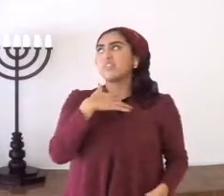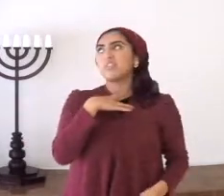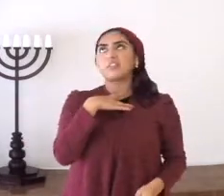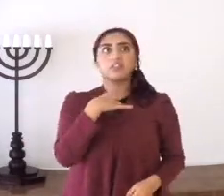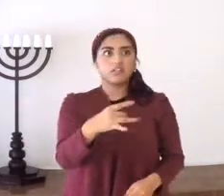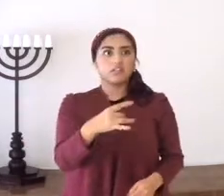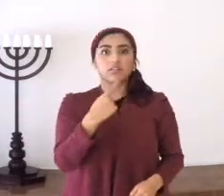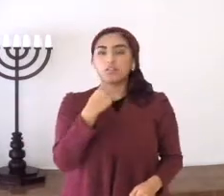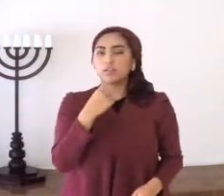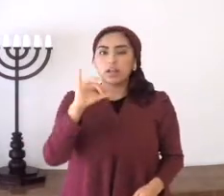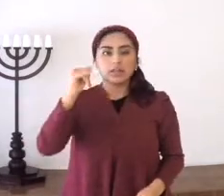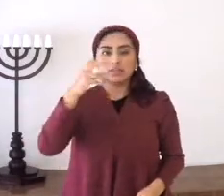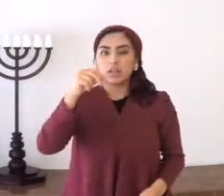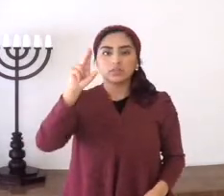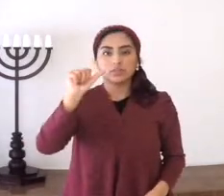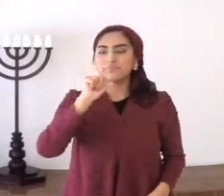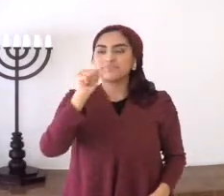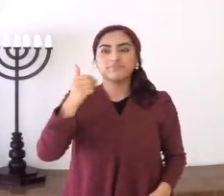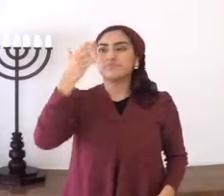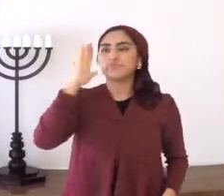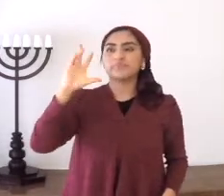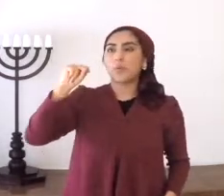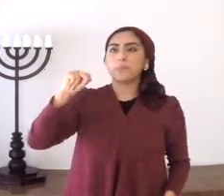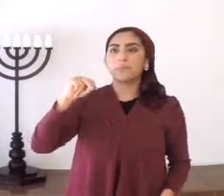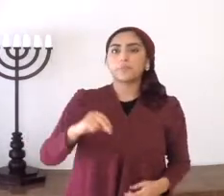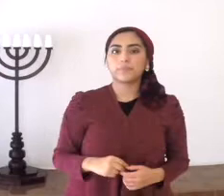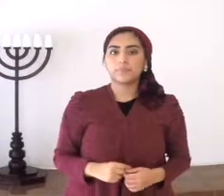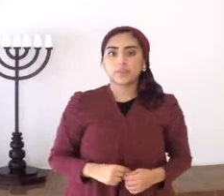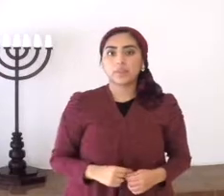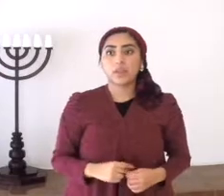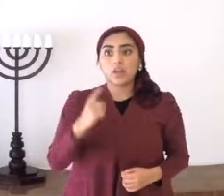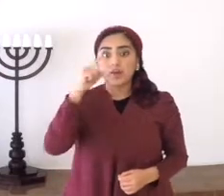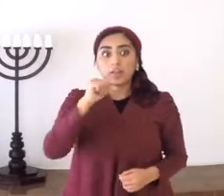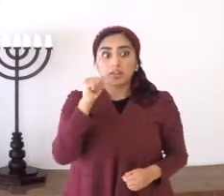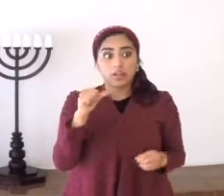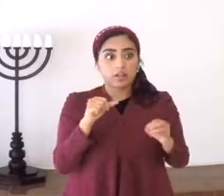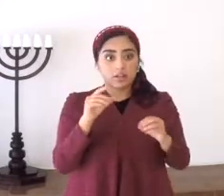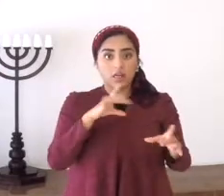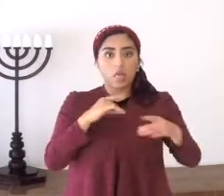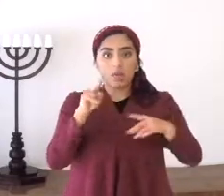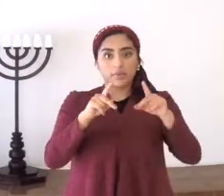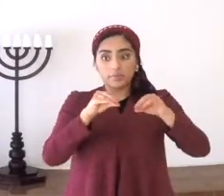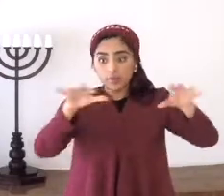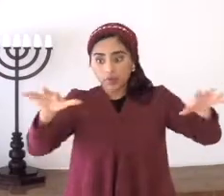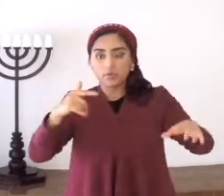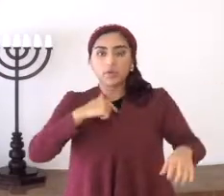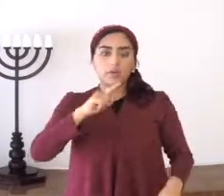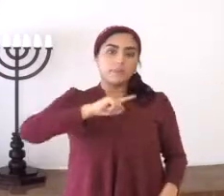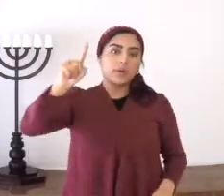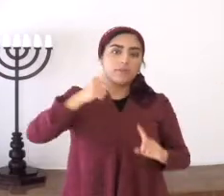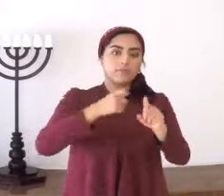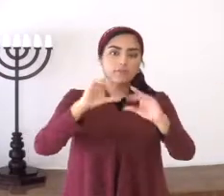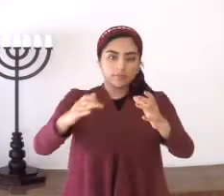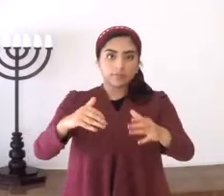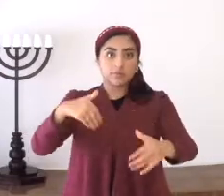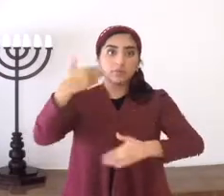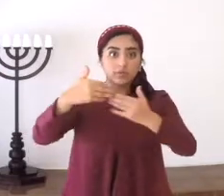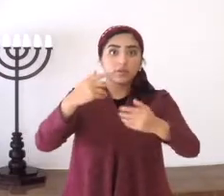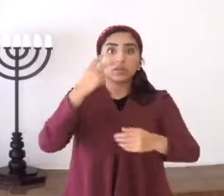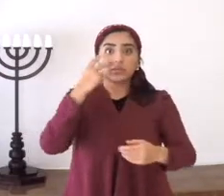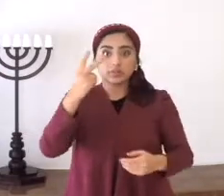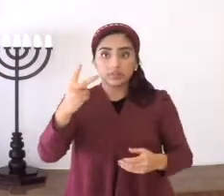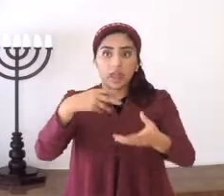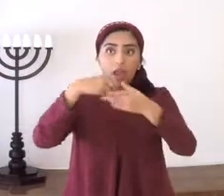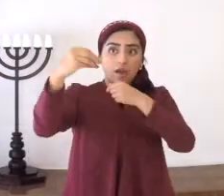la cabeza y traer una falda larga. Dice, Yahshua no es Elohim. Para que no contamine el rebaño, se le expulsa